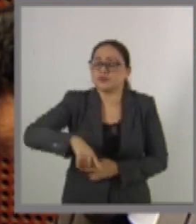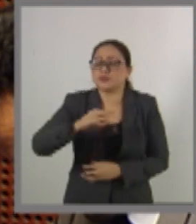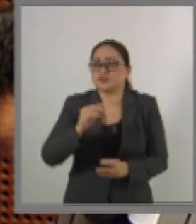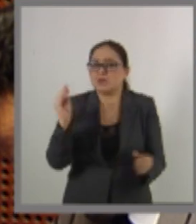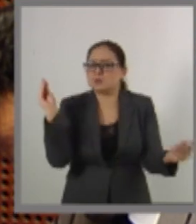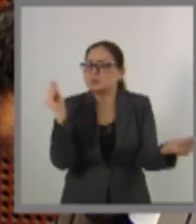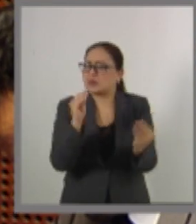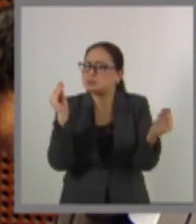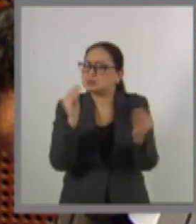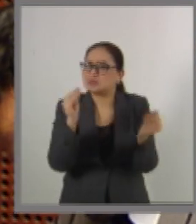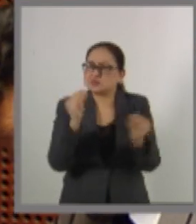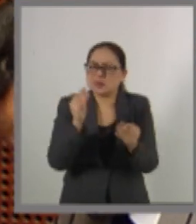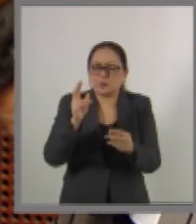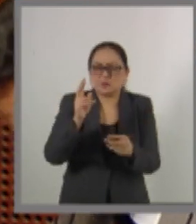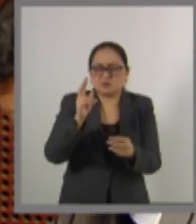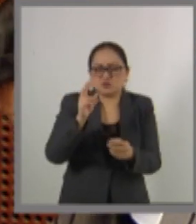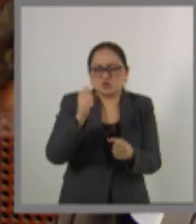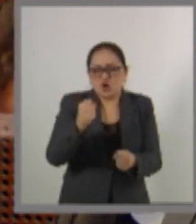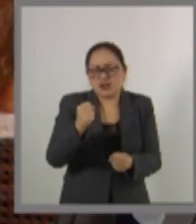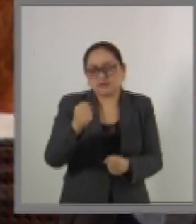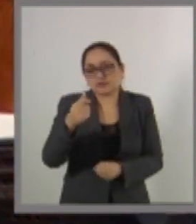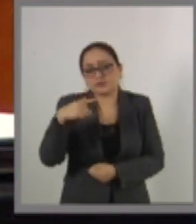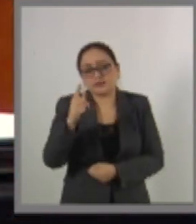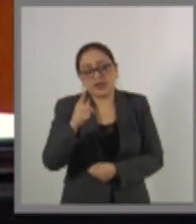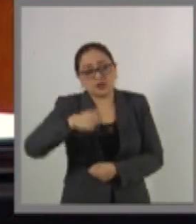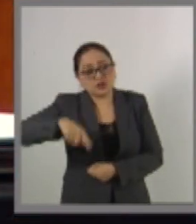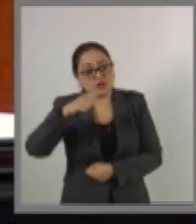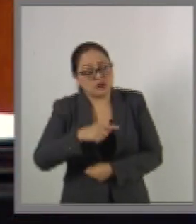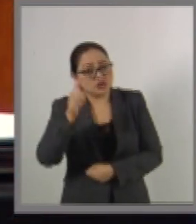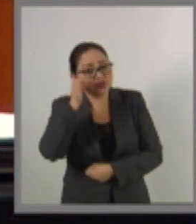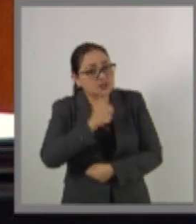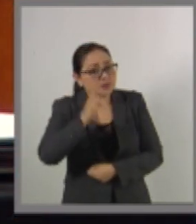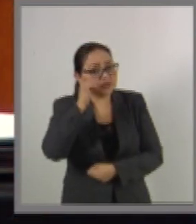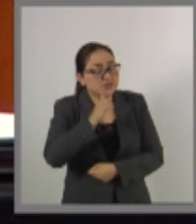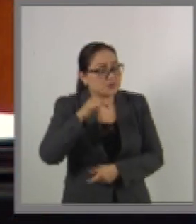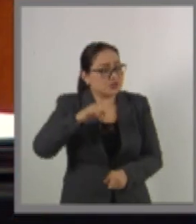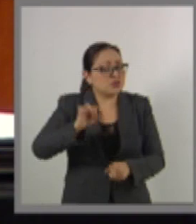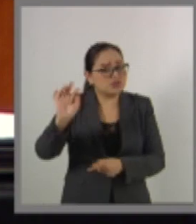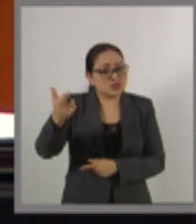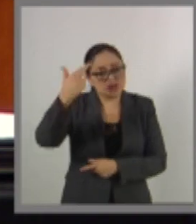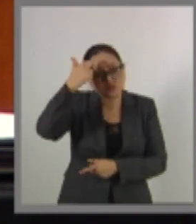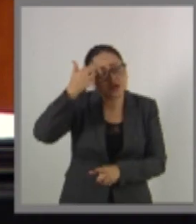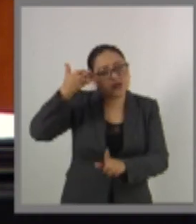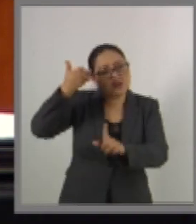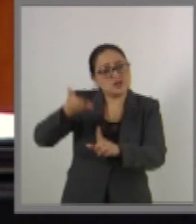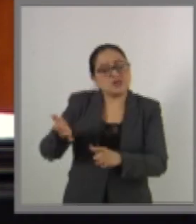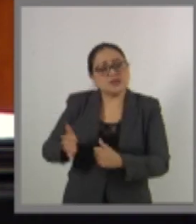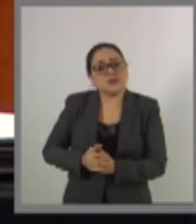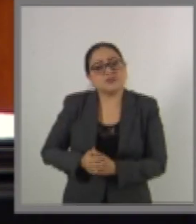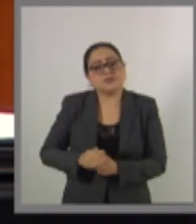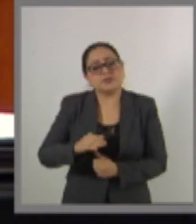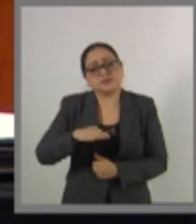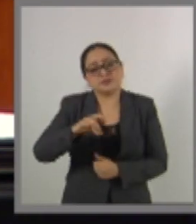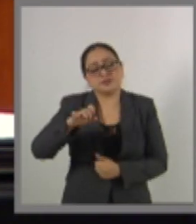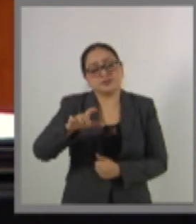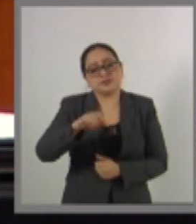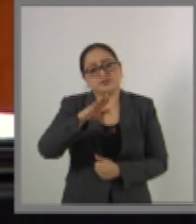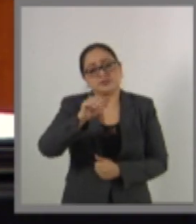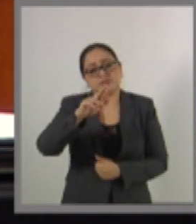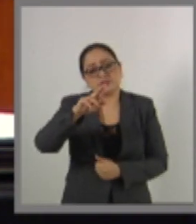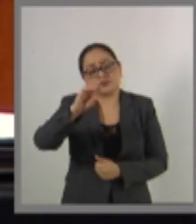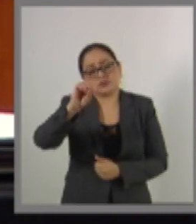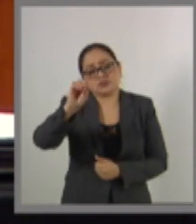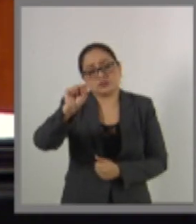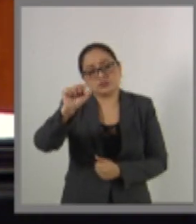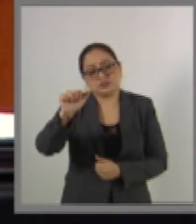mucho tono. Y siempre en esos momentos complicados, yo recuerdo particularmente a Miguel Barbosa pedir